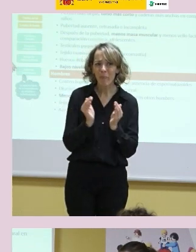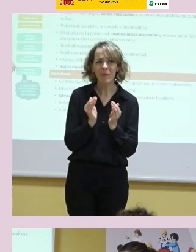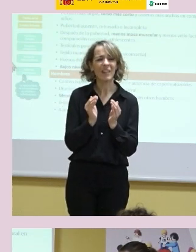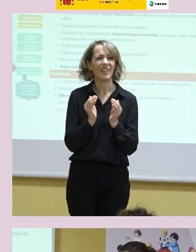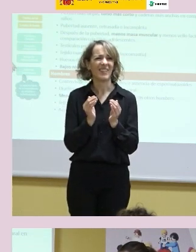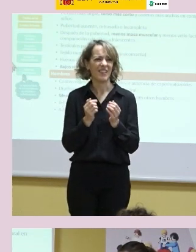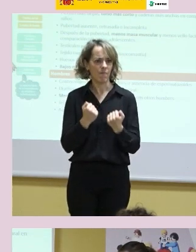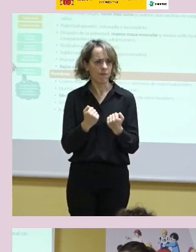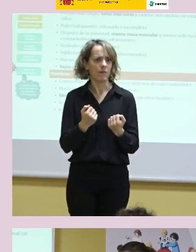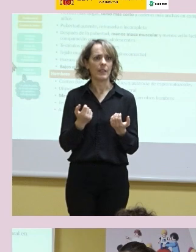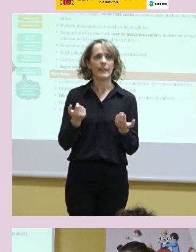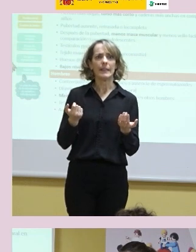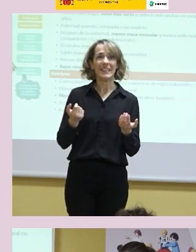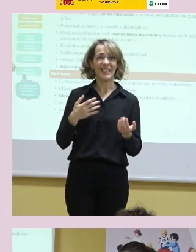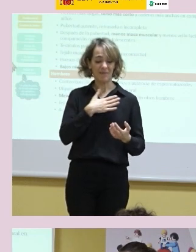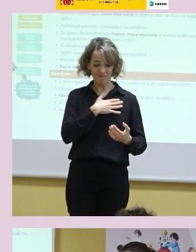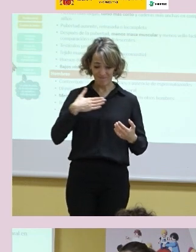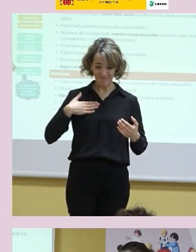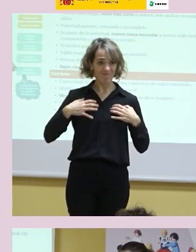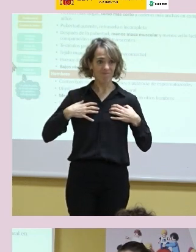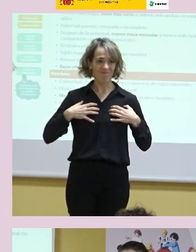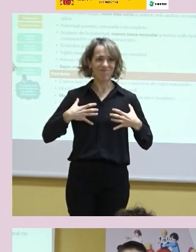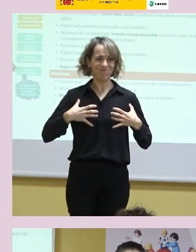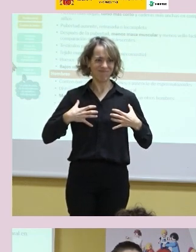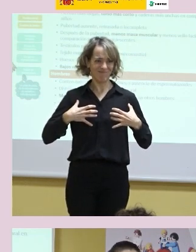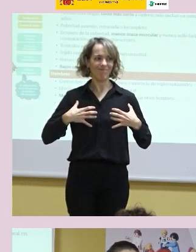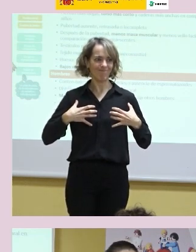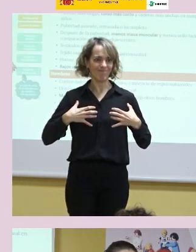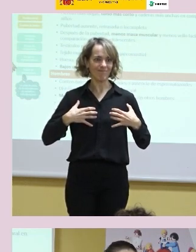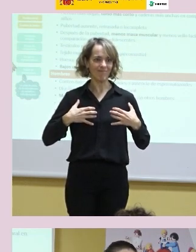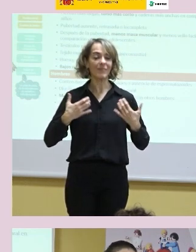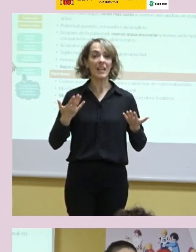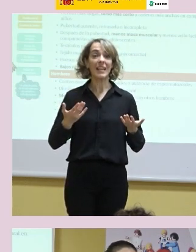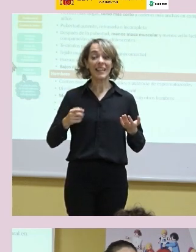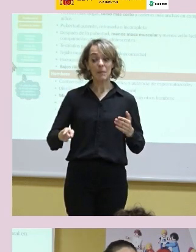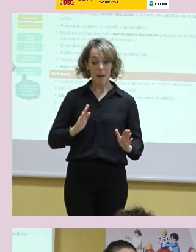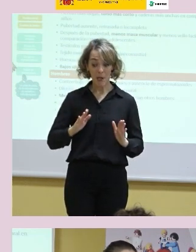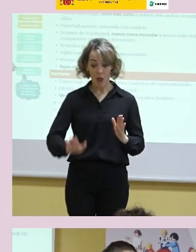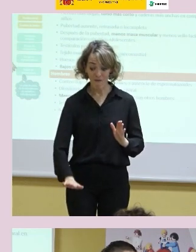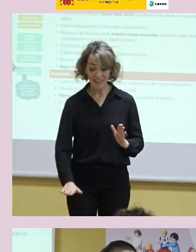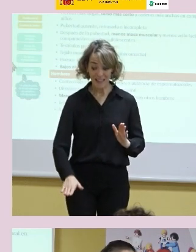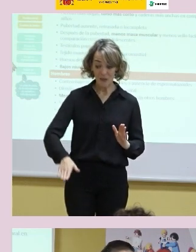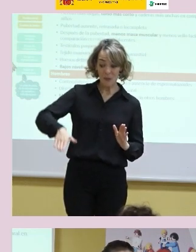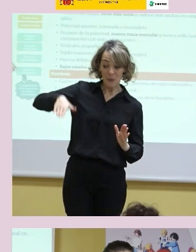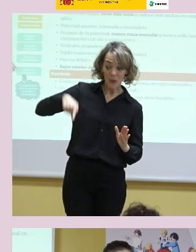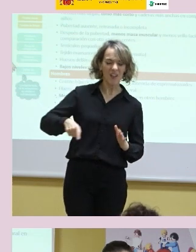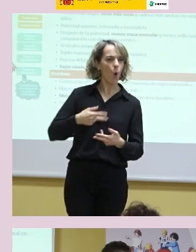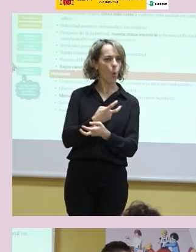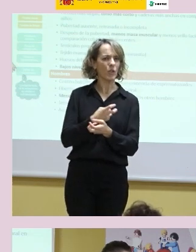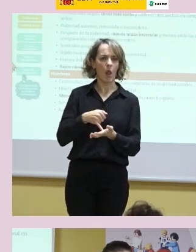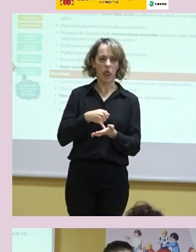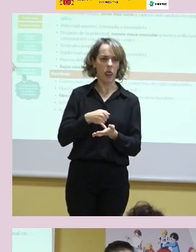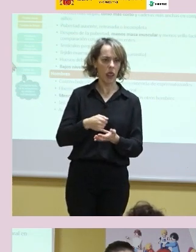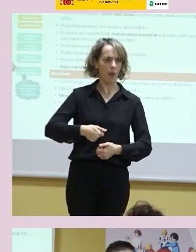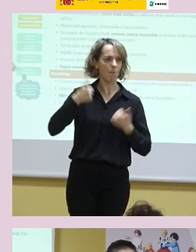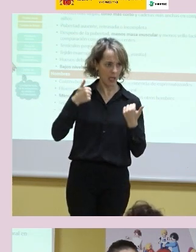desarrollo diferente del tejido mamario, que es más grande de lo normal, y también desde el periodo infantil los huesos son más débiles, también importante